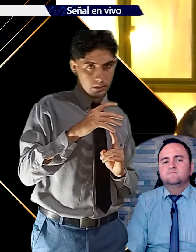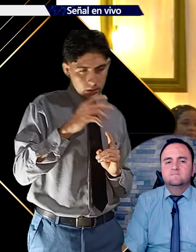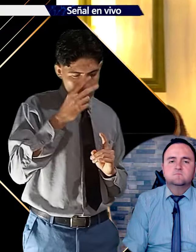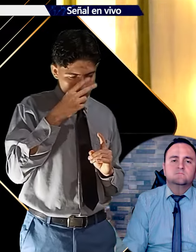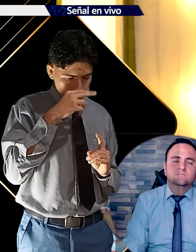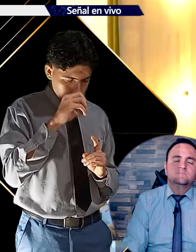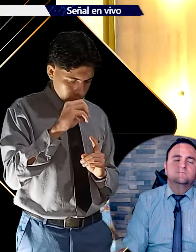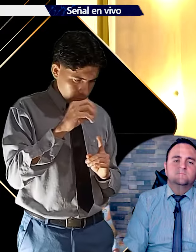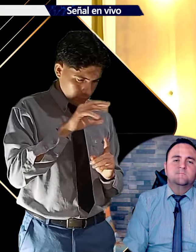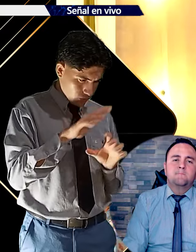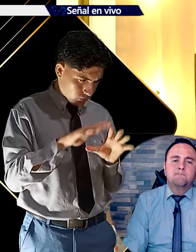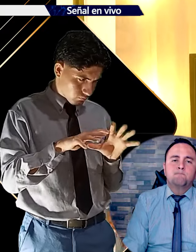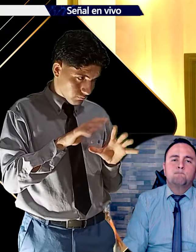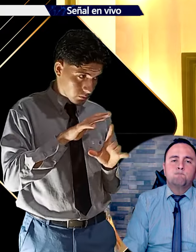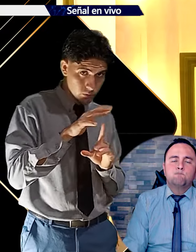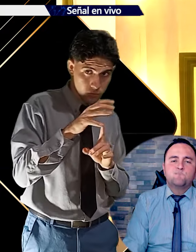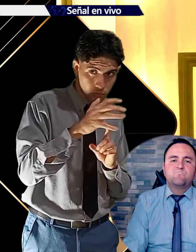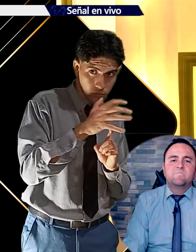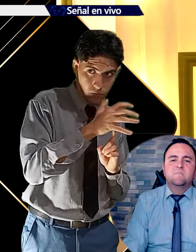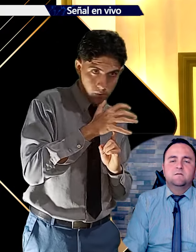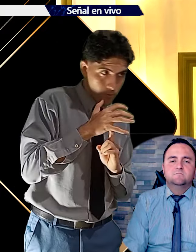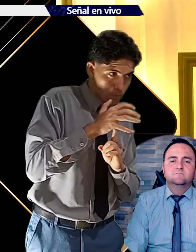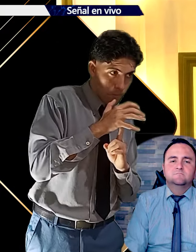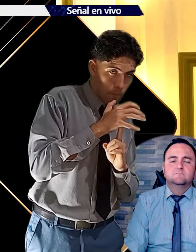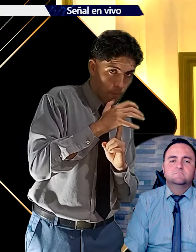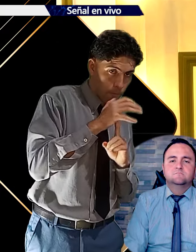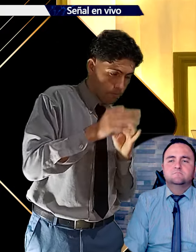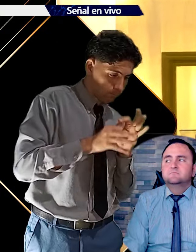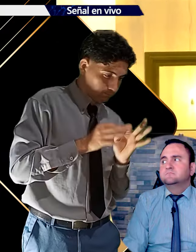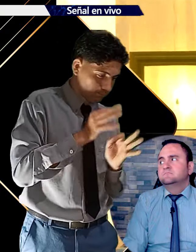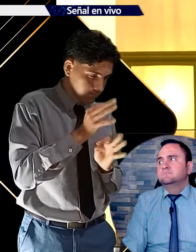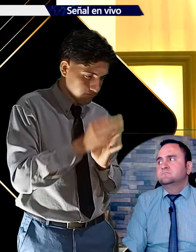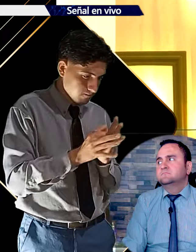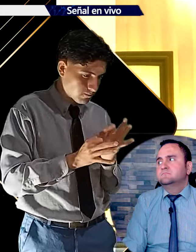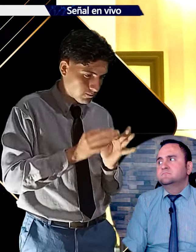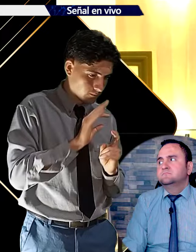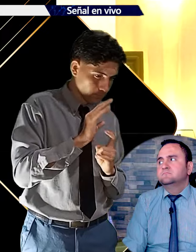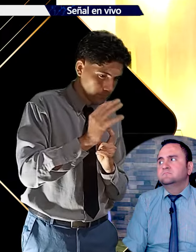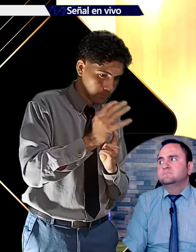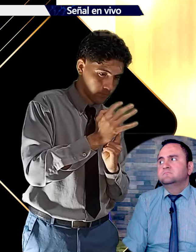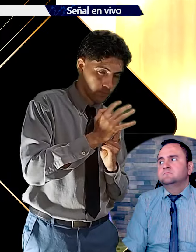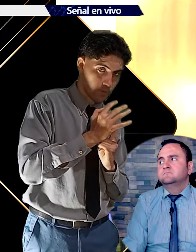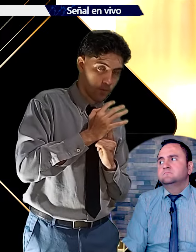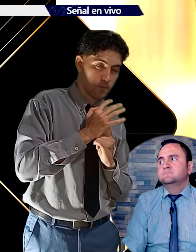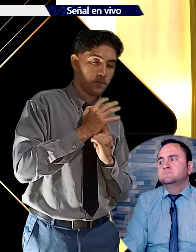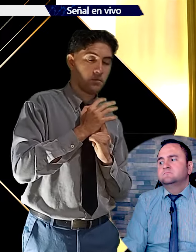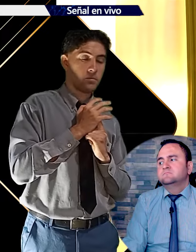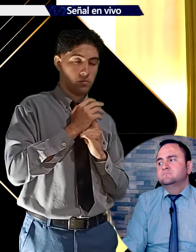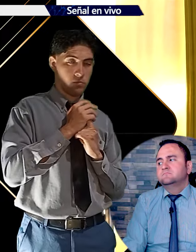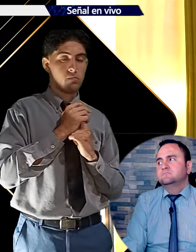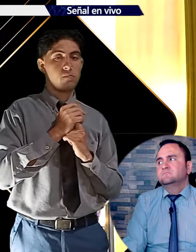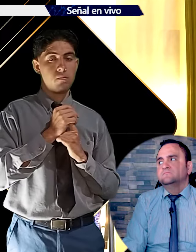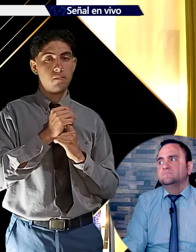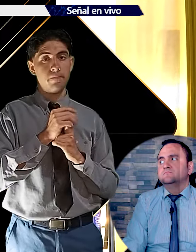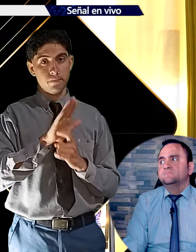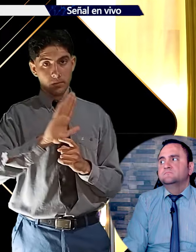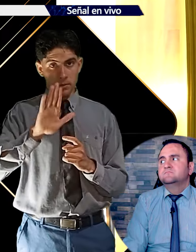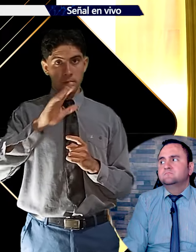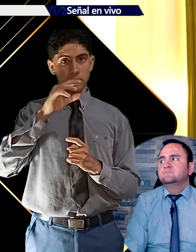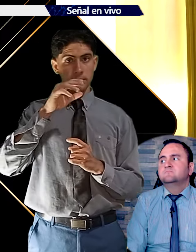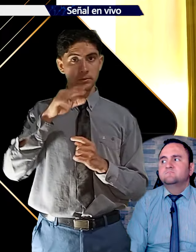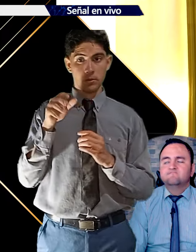Intente alguna vez si puede tocarle los leoncillos a la leona. Ella hace lo que sea, pero no se deja